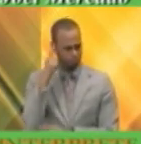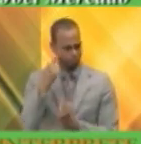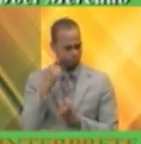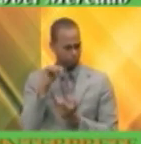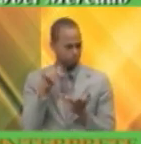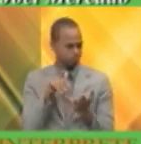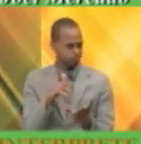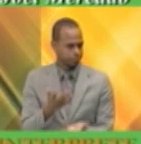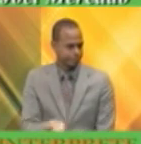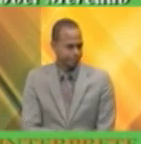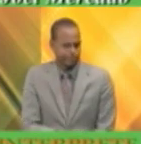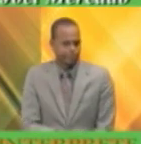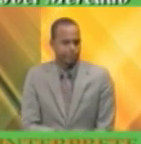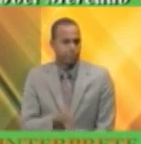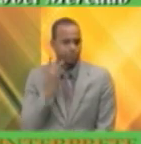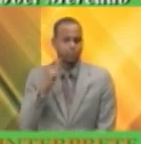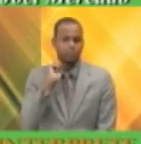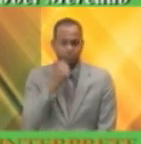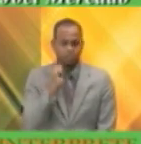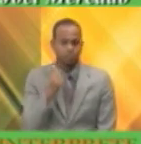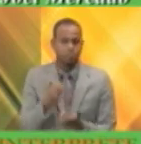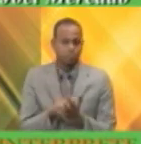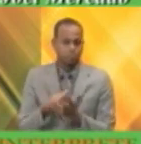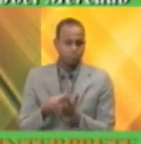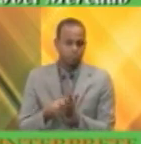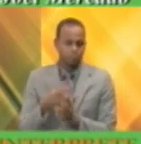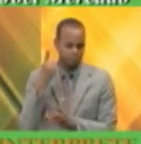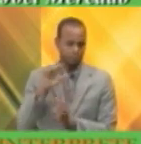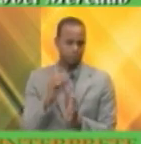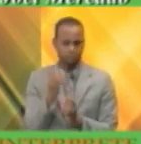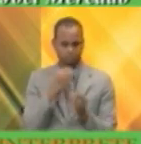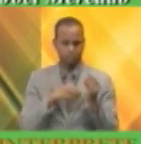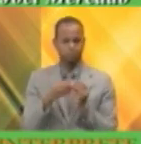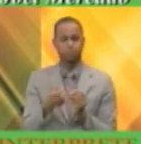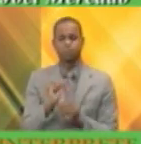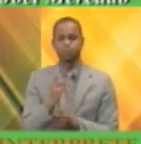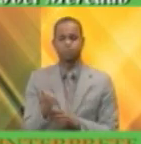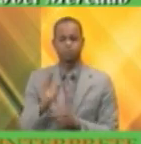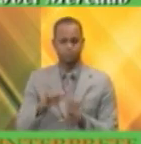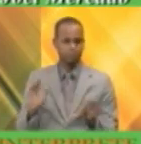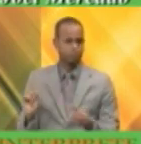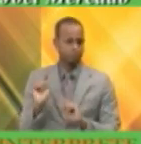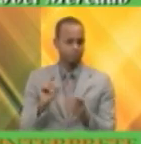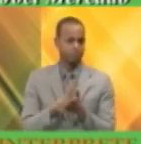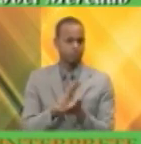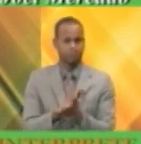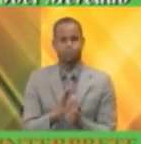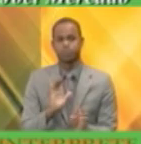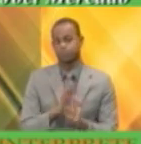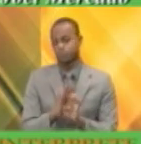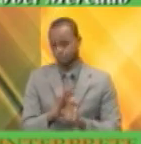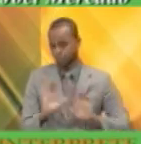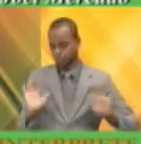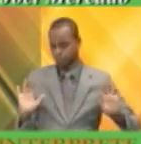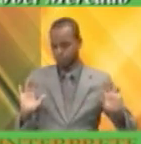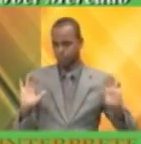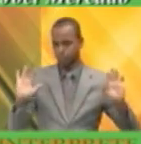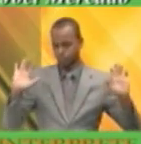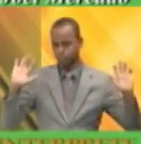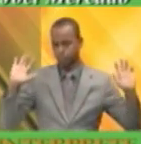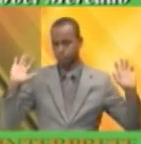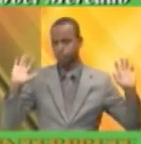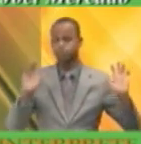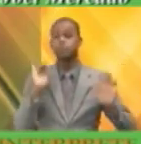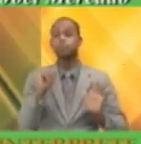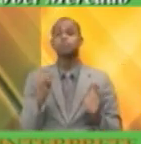que dar dinero diario para la comida, pero también mandar dos muchachos a la escuela, por ejemplo. Uh-huh. Entonces, eso le pone